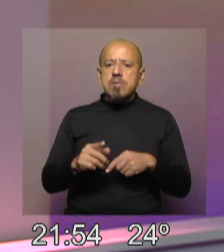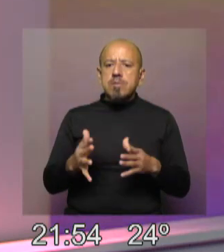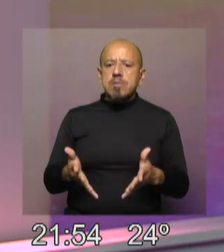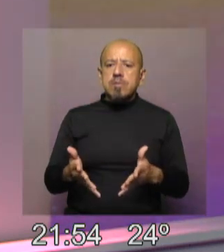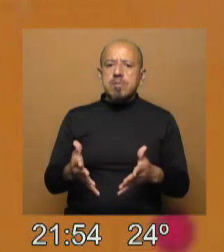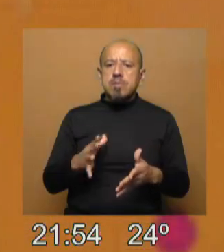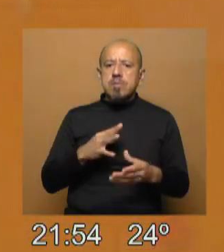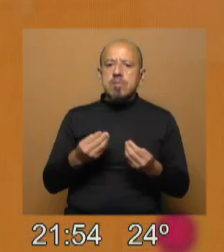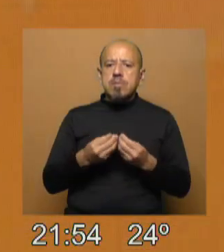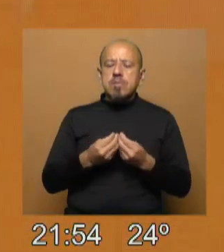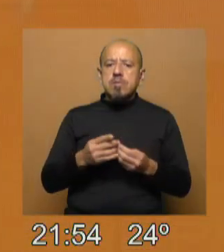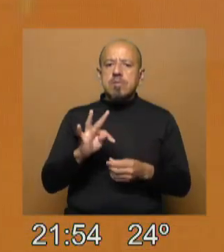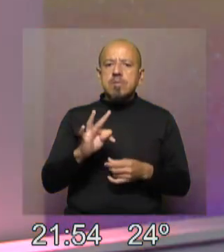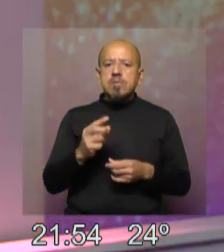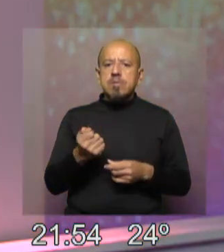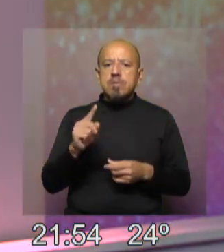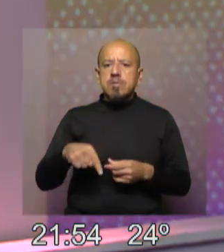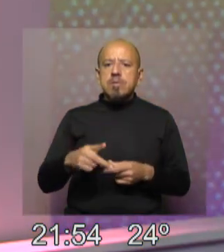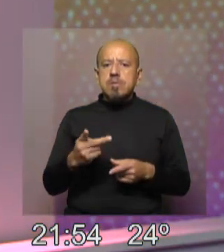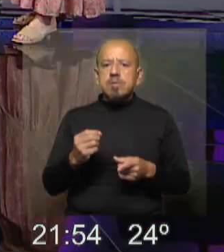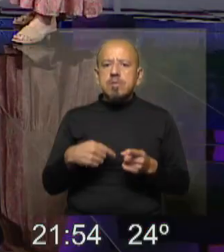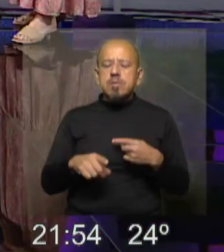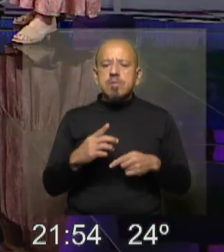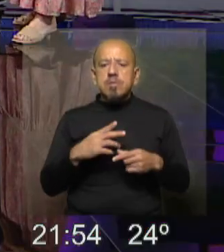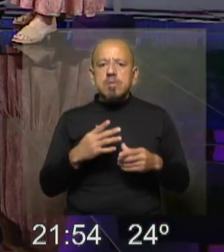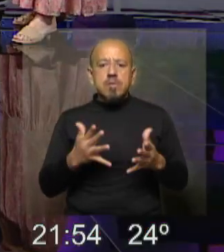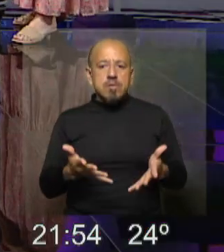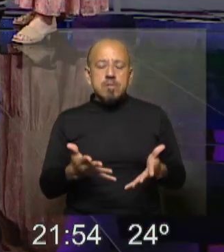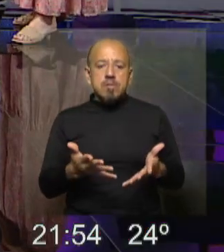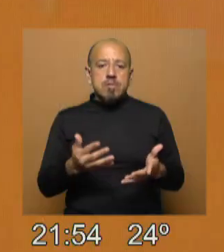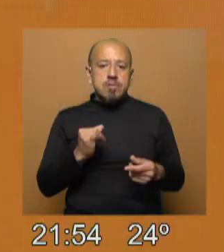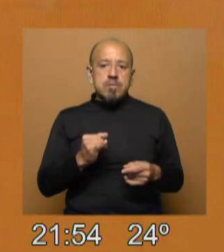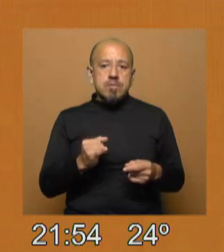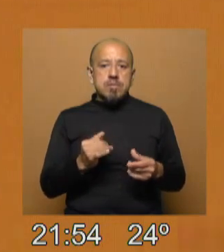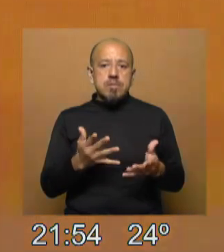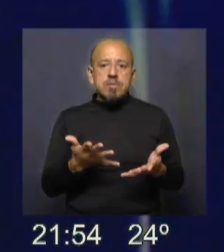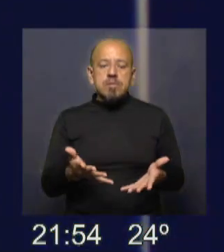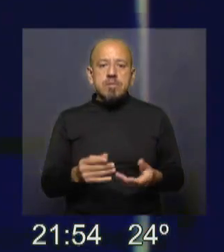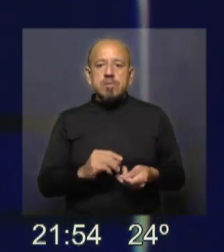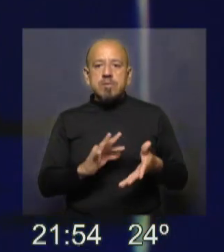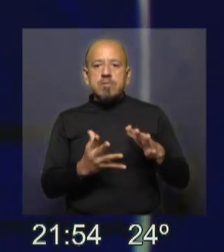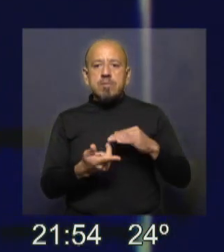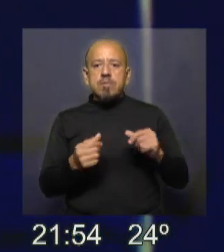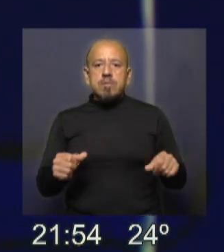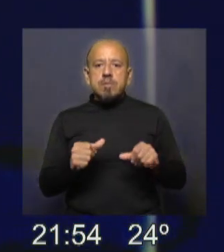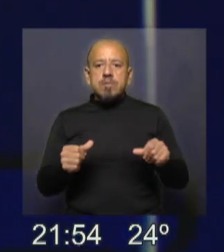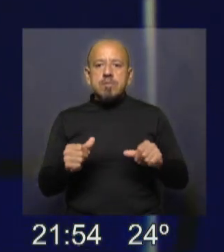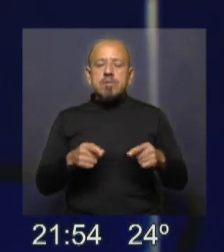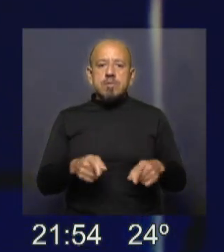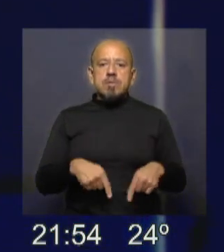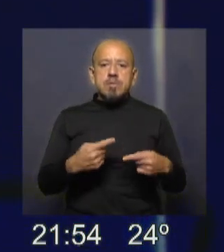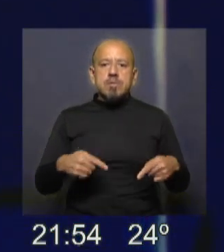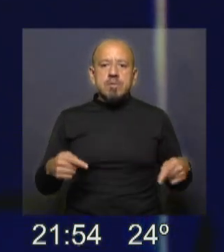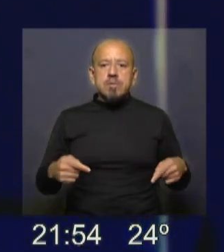24/7. Bueno, te conozco recién, ¿no? Pero sí, tengo esa impresión. Pero pasa que es así. Es una forma de llevar las cosas, sí. El